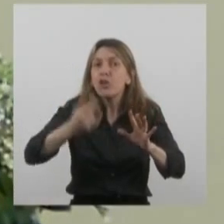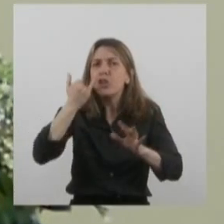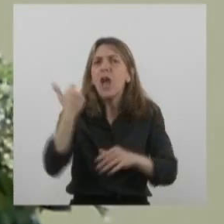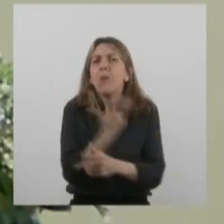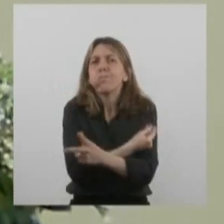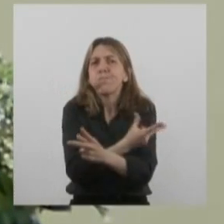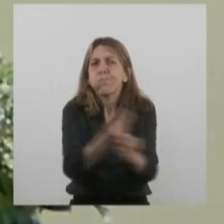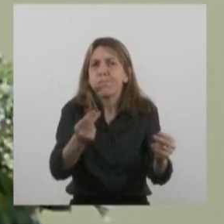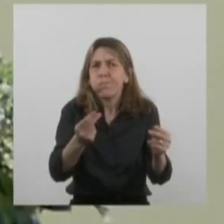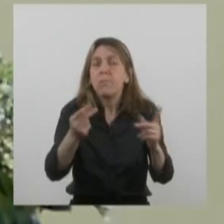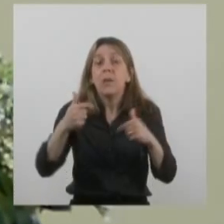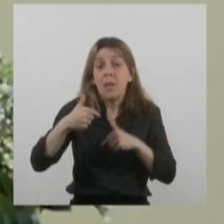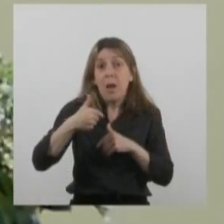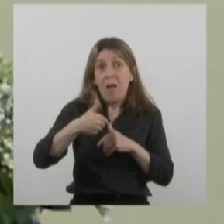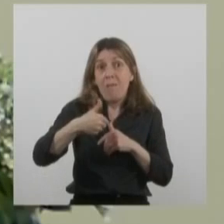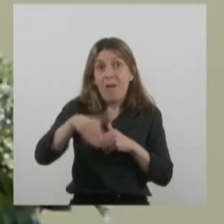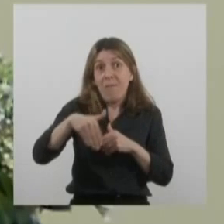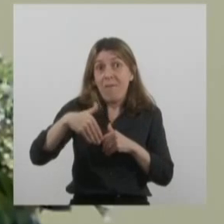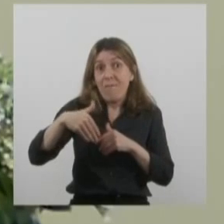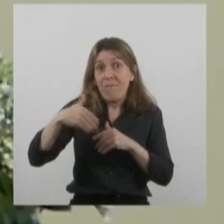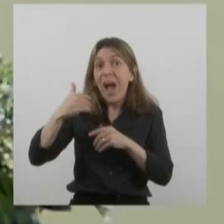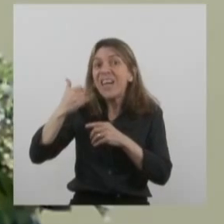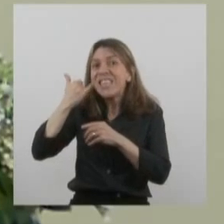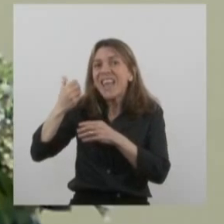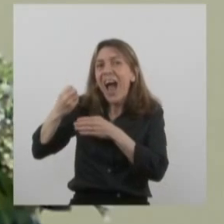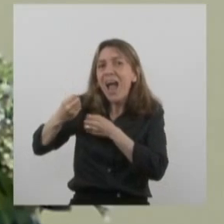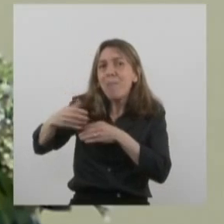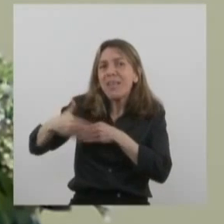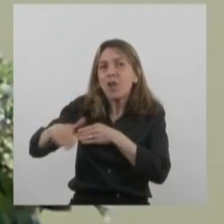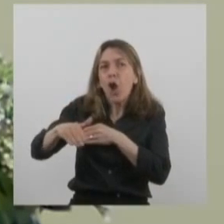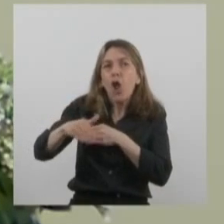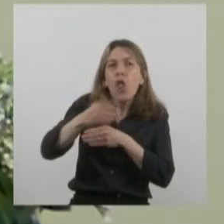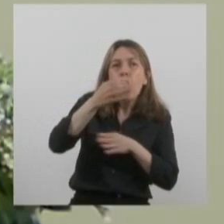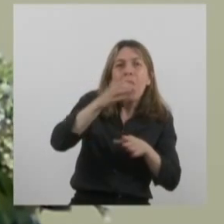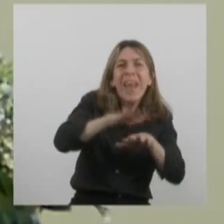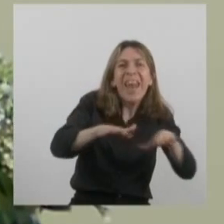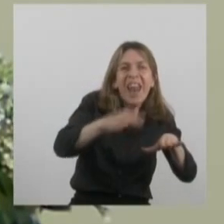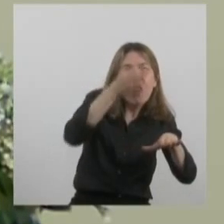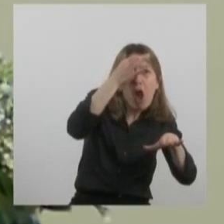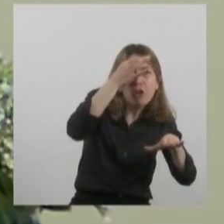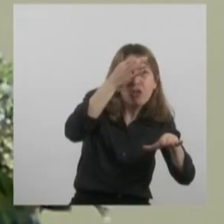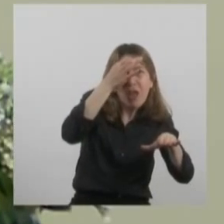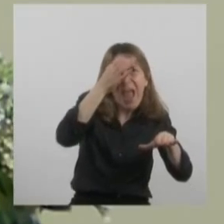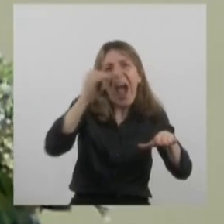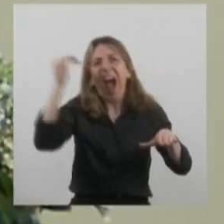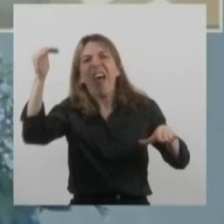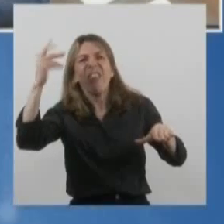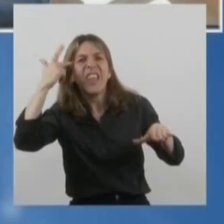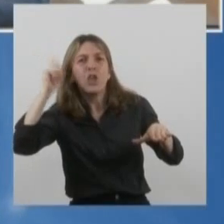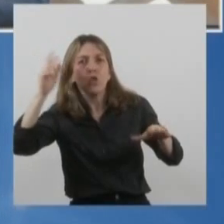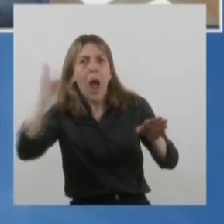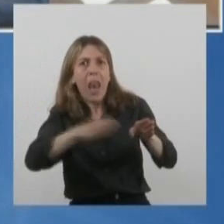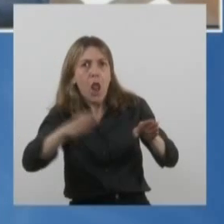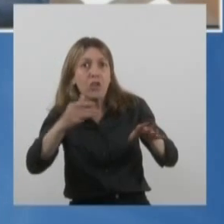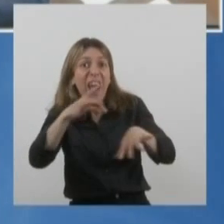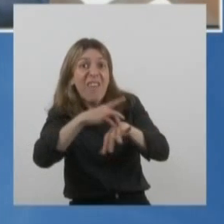Y ahora hemos empezado con la vacunación de los menores de 18 años, de 12 a 18 años, que registran enfermedades